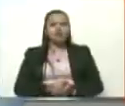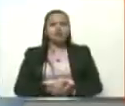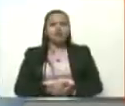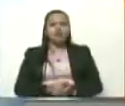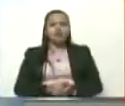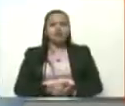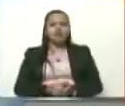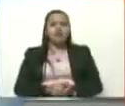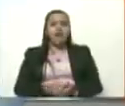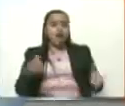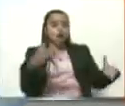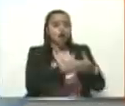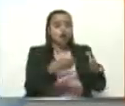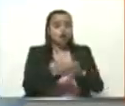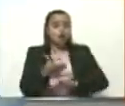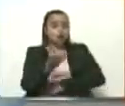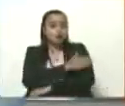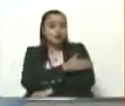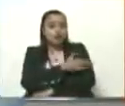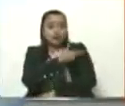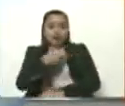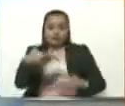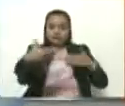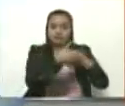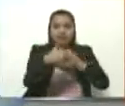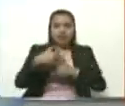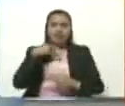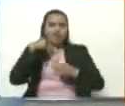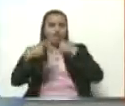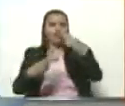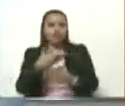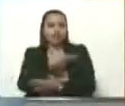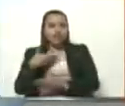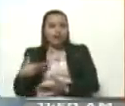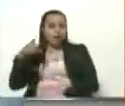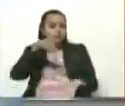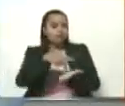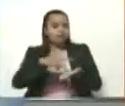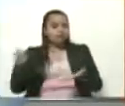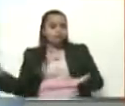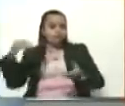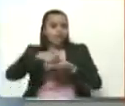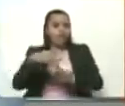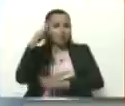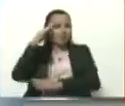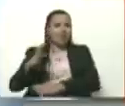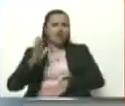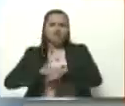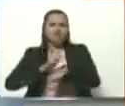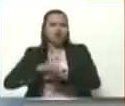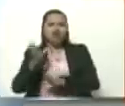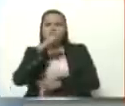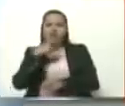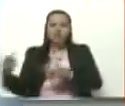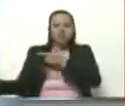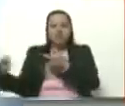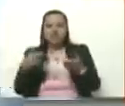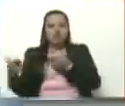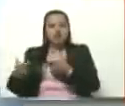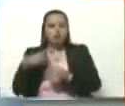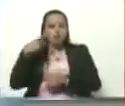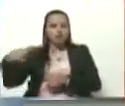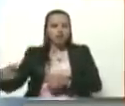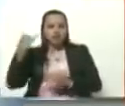extremistas a las voces que claman por una intervención militar porque no tienen en el debate político ideológico